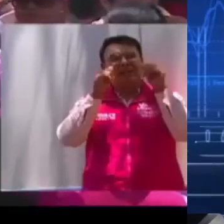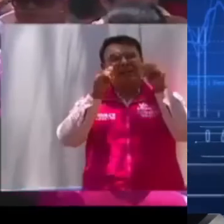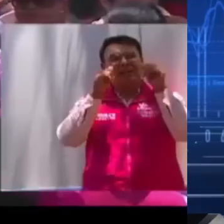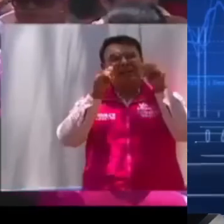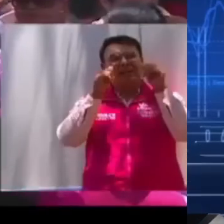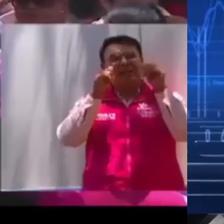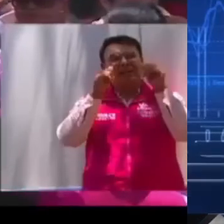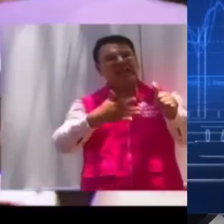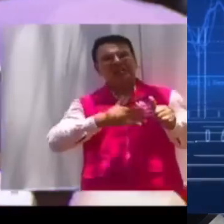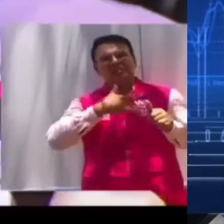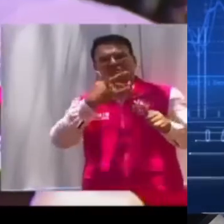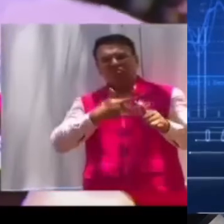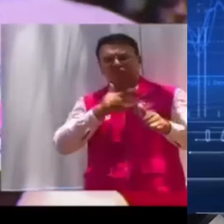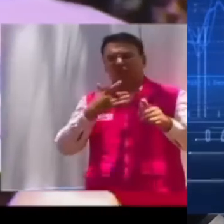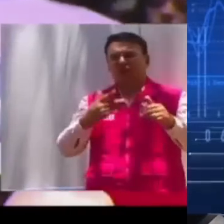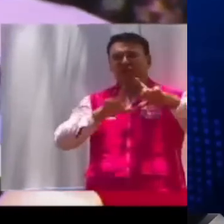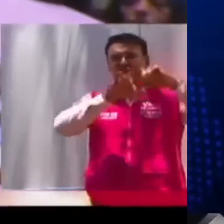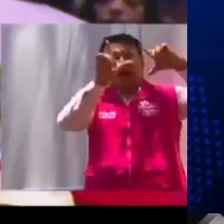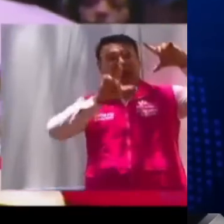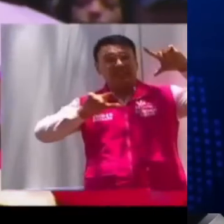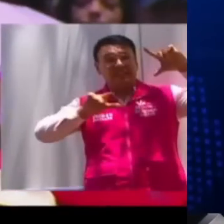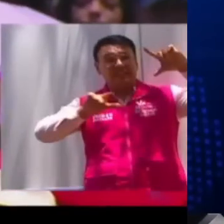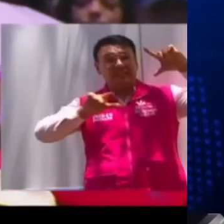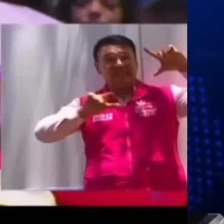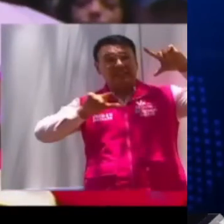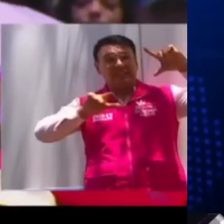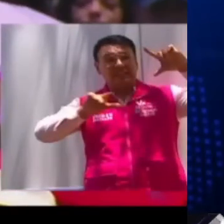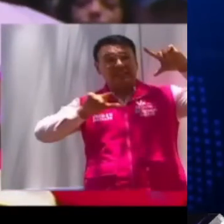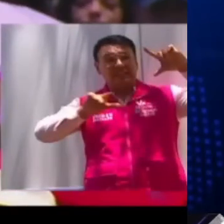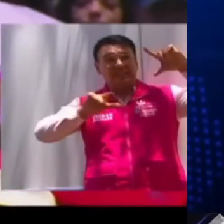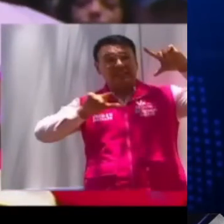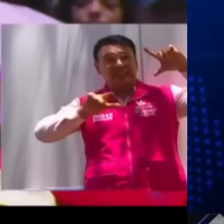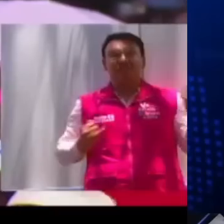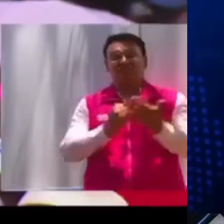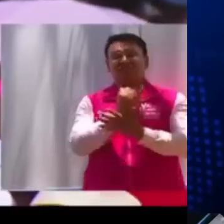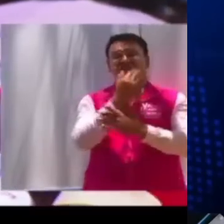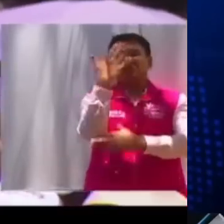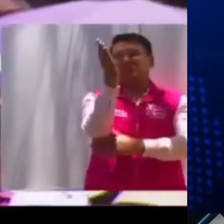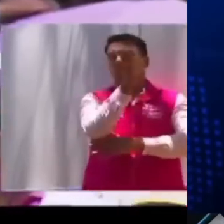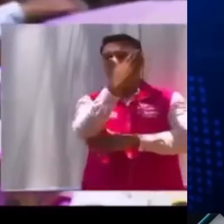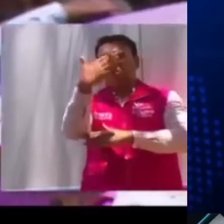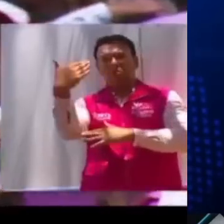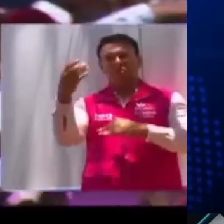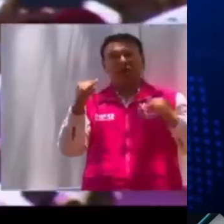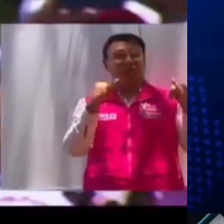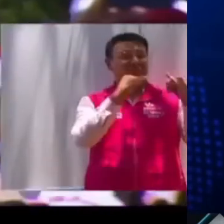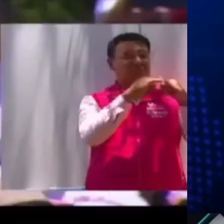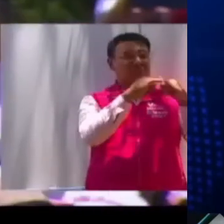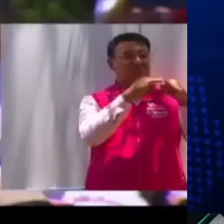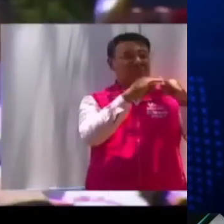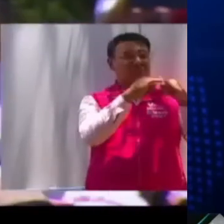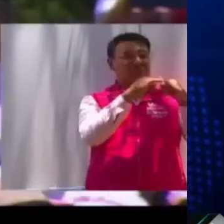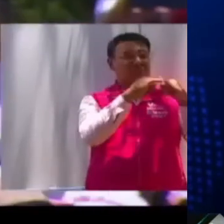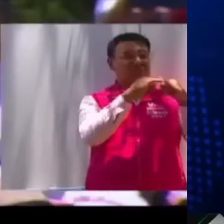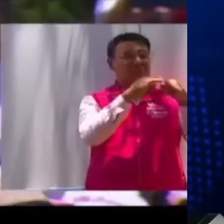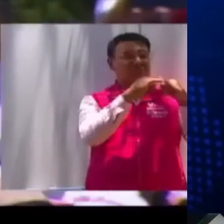dejado sentir en todo el país que ha decidido tomar la bandera y defender las instituciones que